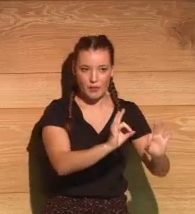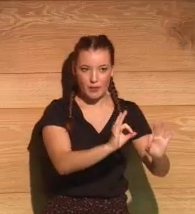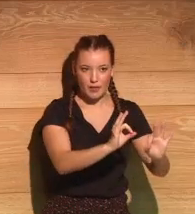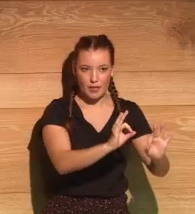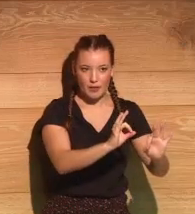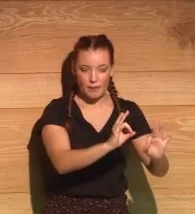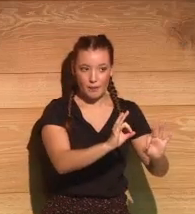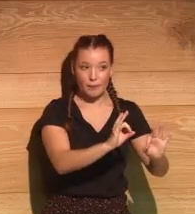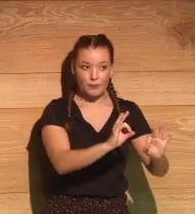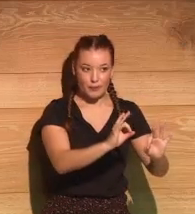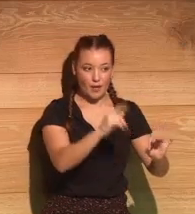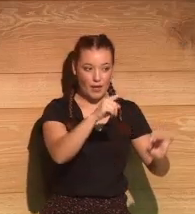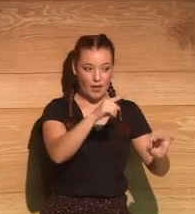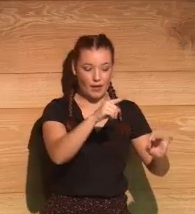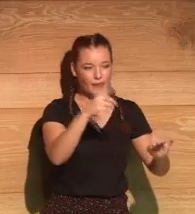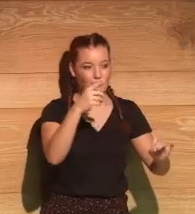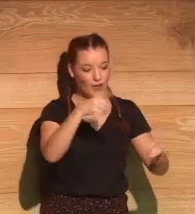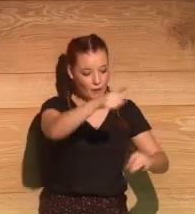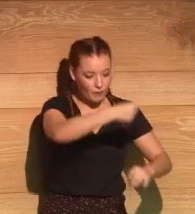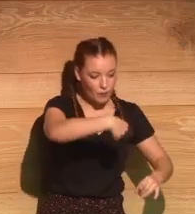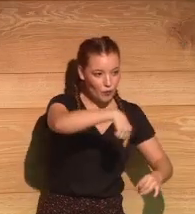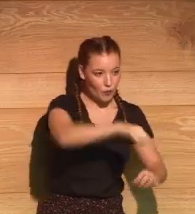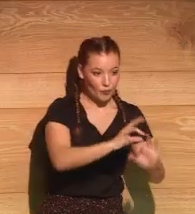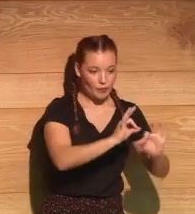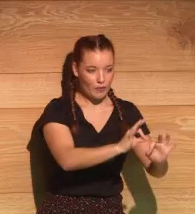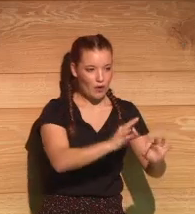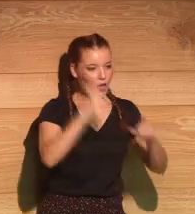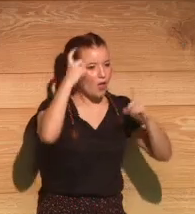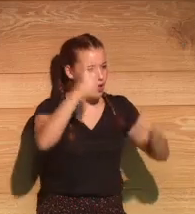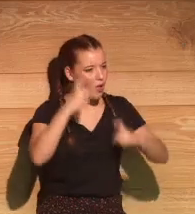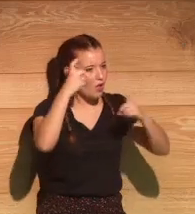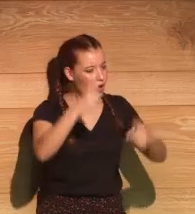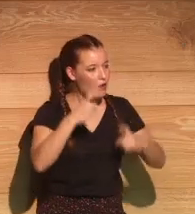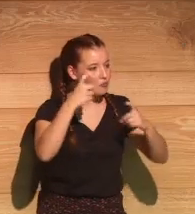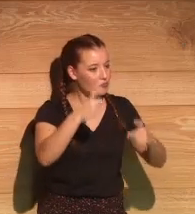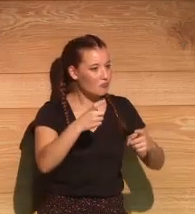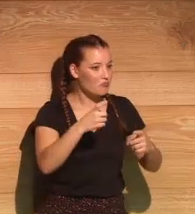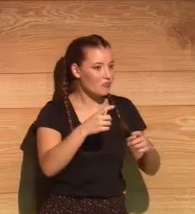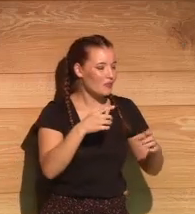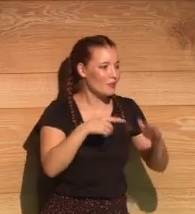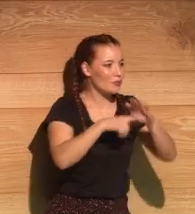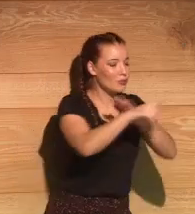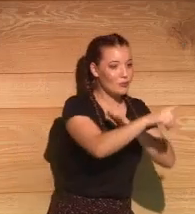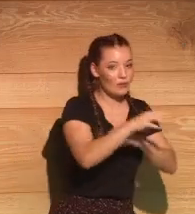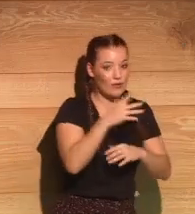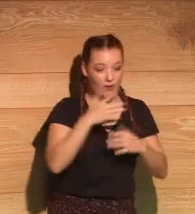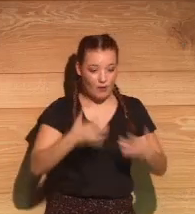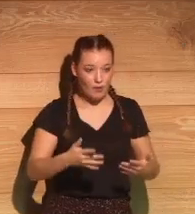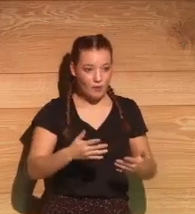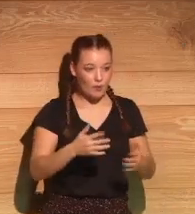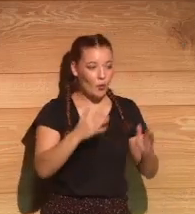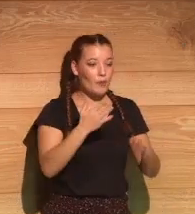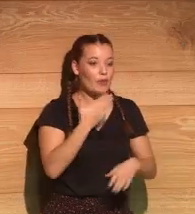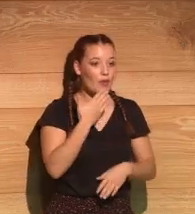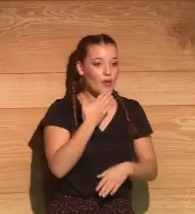que aspiran a ser quienes tenían o tienen ahora más o menos entre 40 y 50 años,